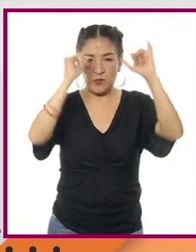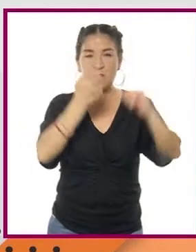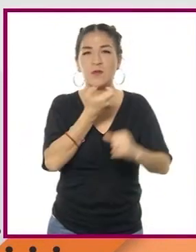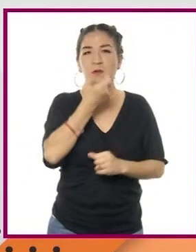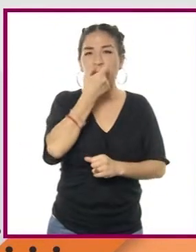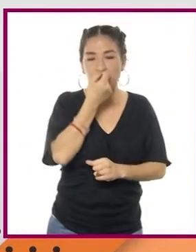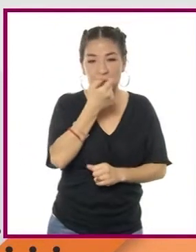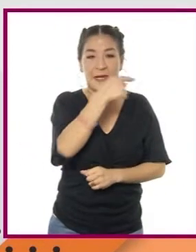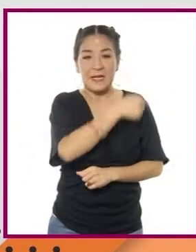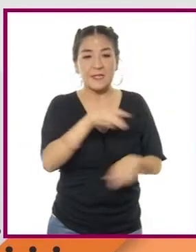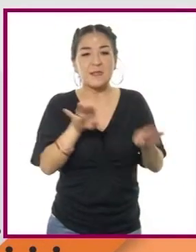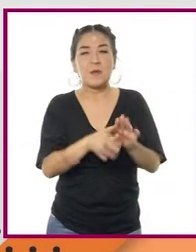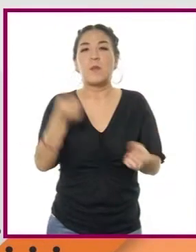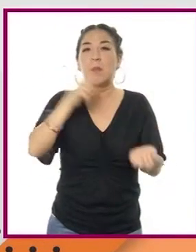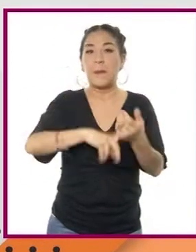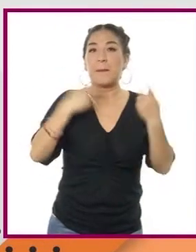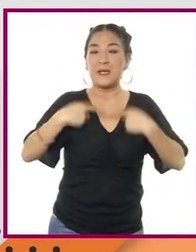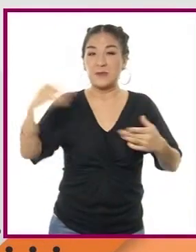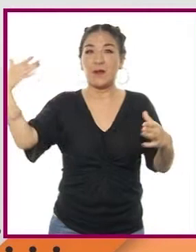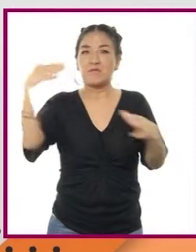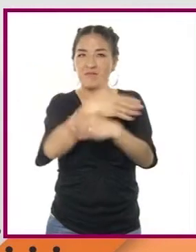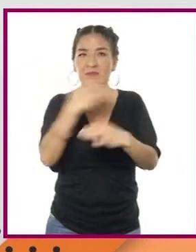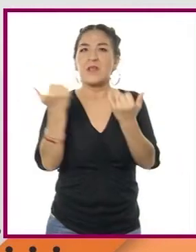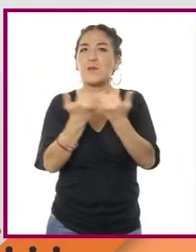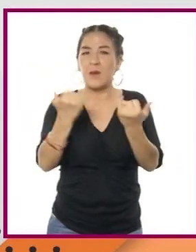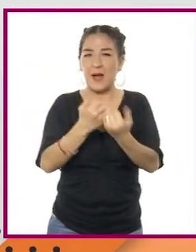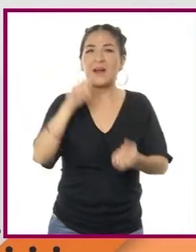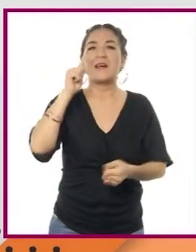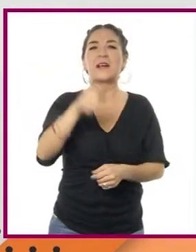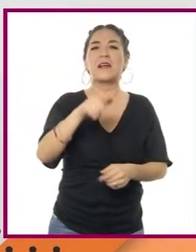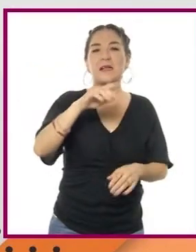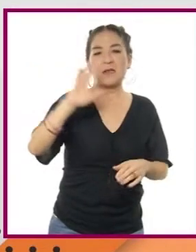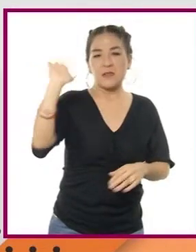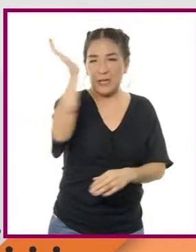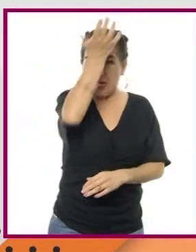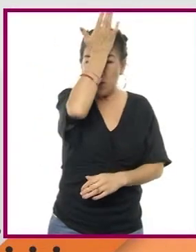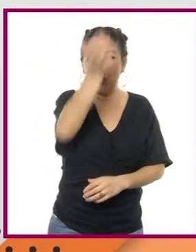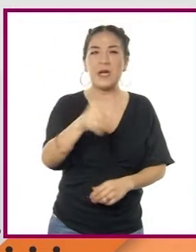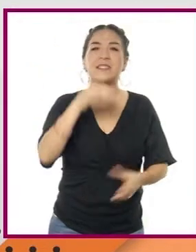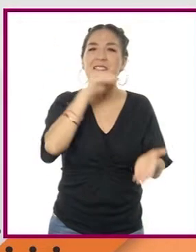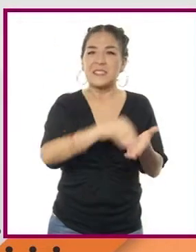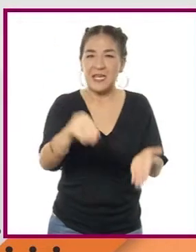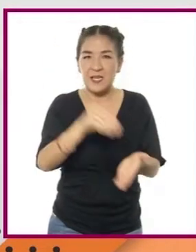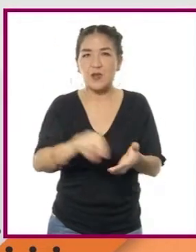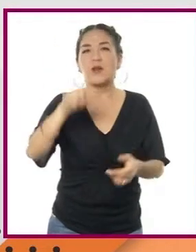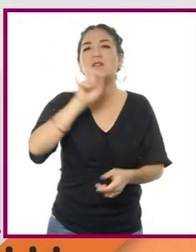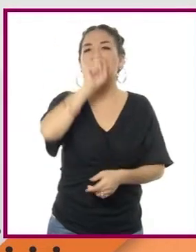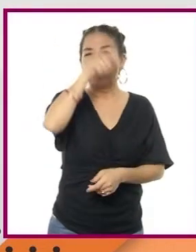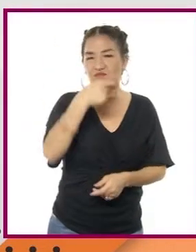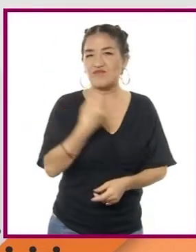los españoles también introdujeron ovejas, cabras, mulas, cerdos y gallinas.